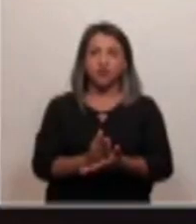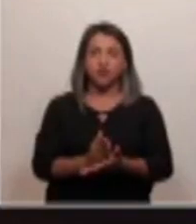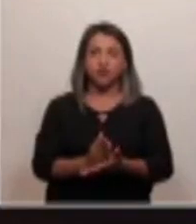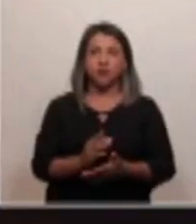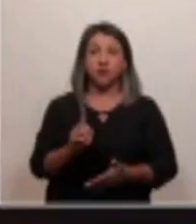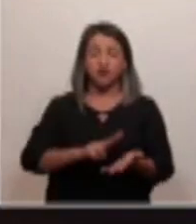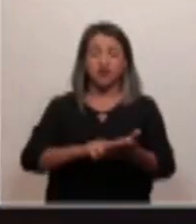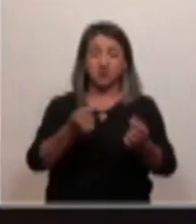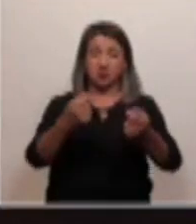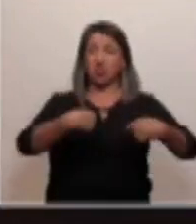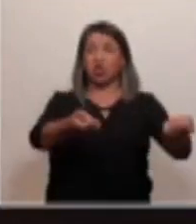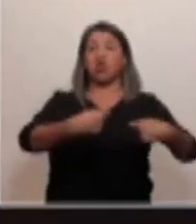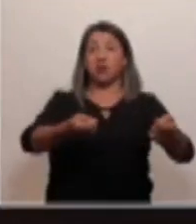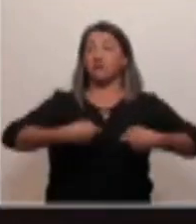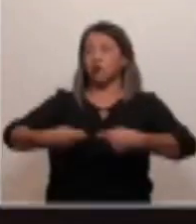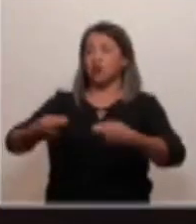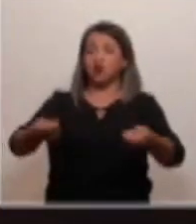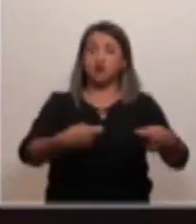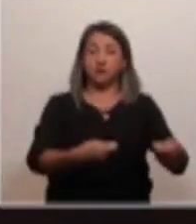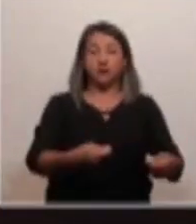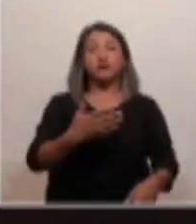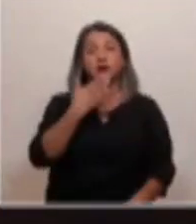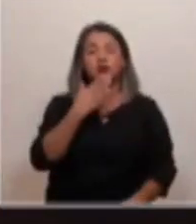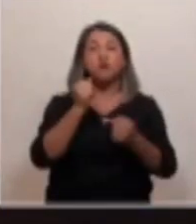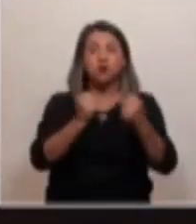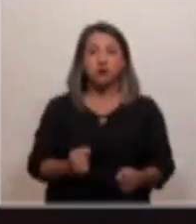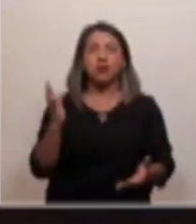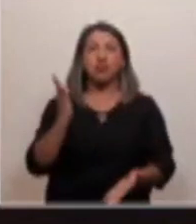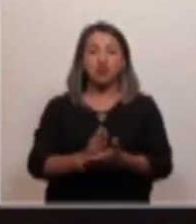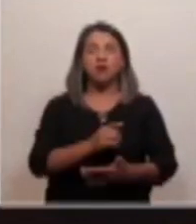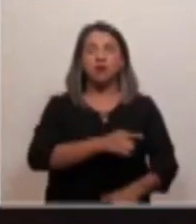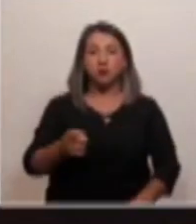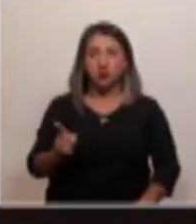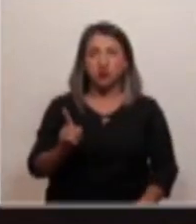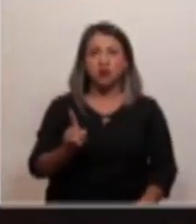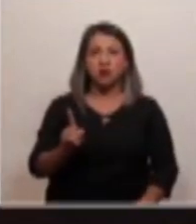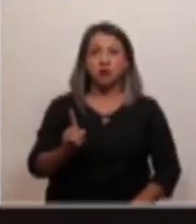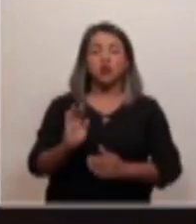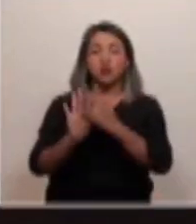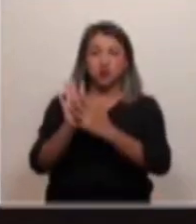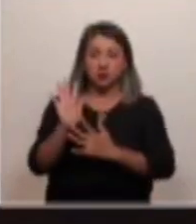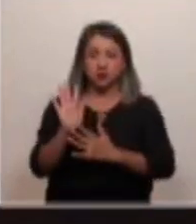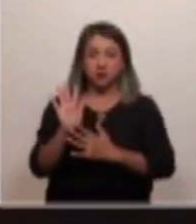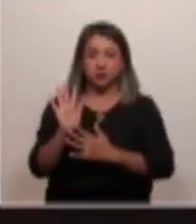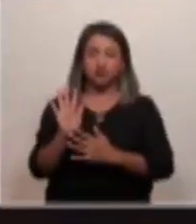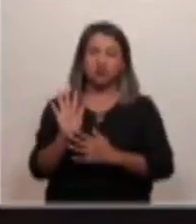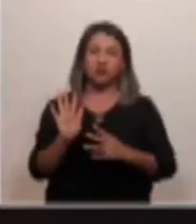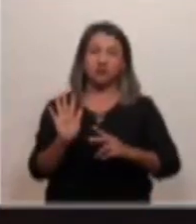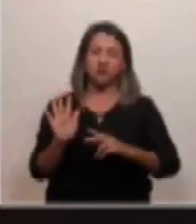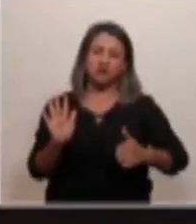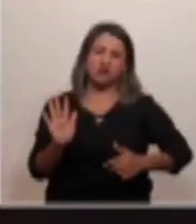despilfarro. También podían y debían ofrecer un texto decente. No lo han